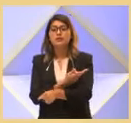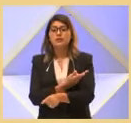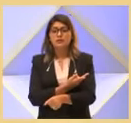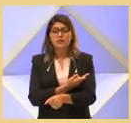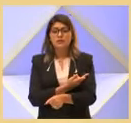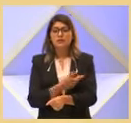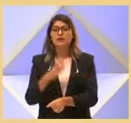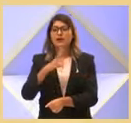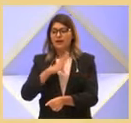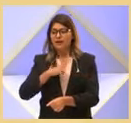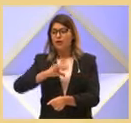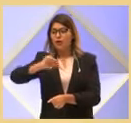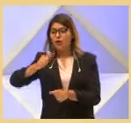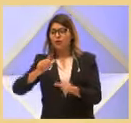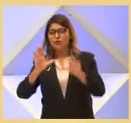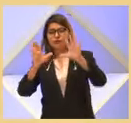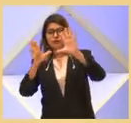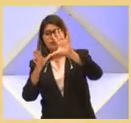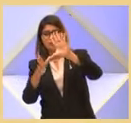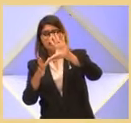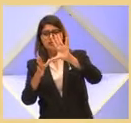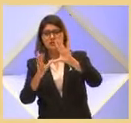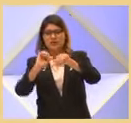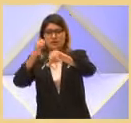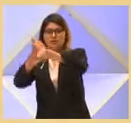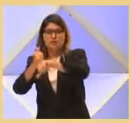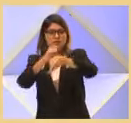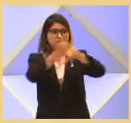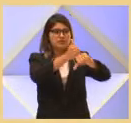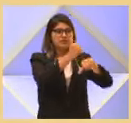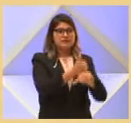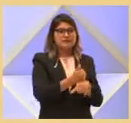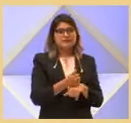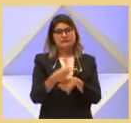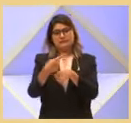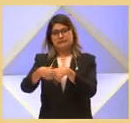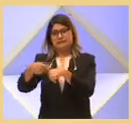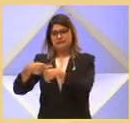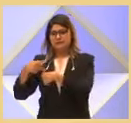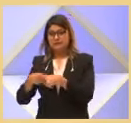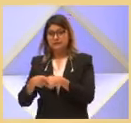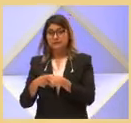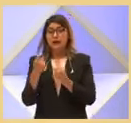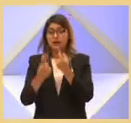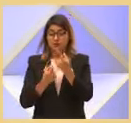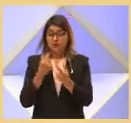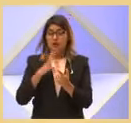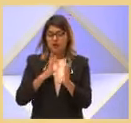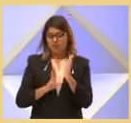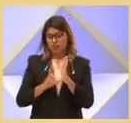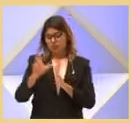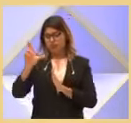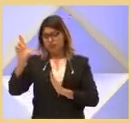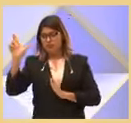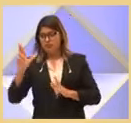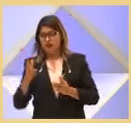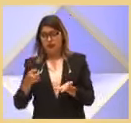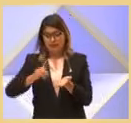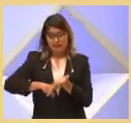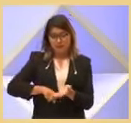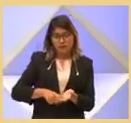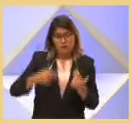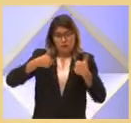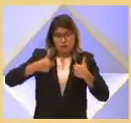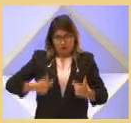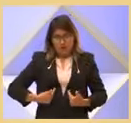de otros satélites sobre todo para aquellos lanzamientos en el que hay tripulación humana hay que